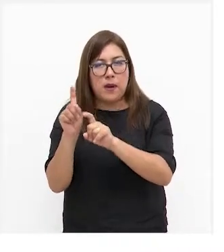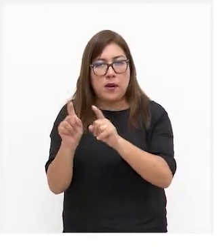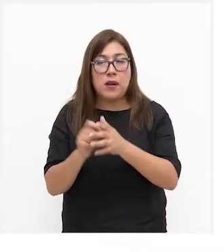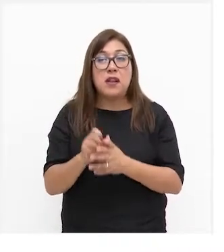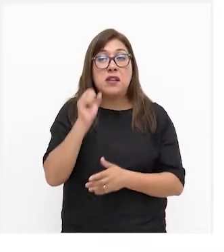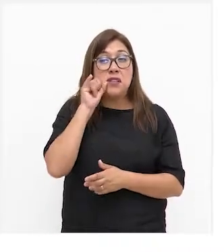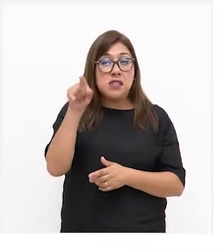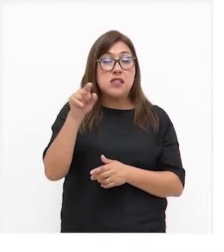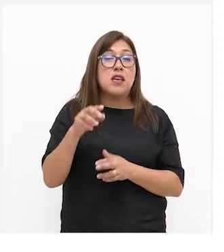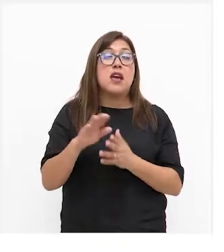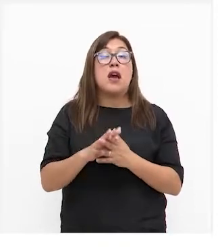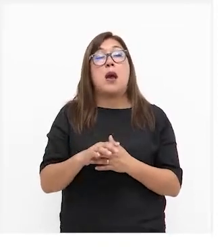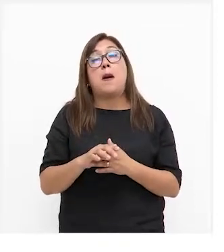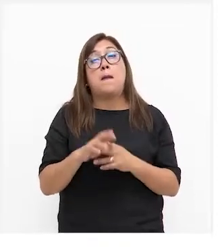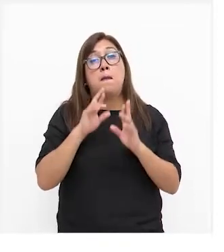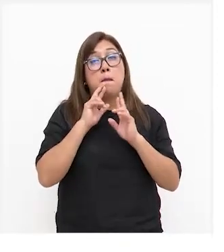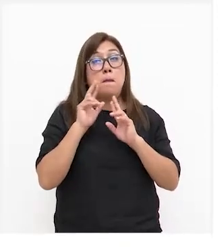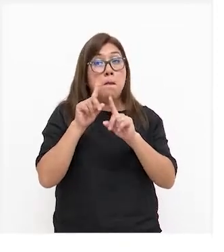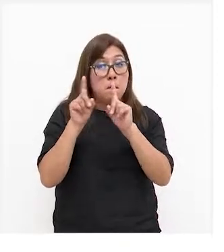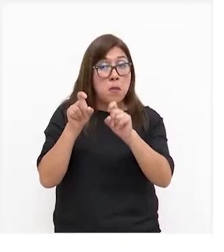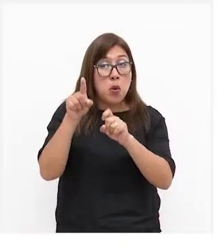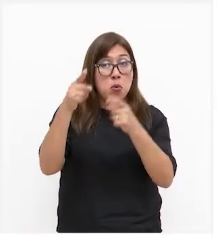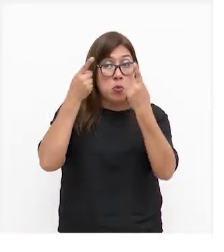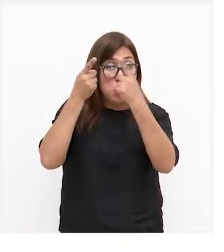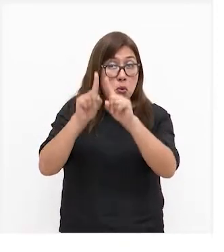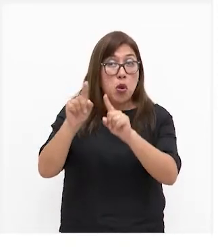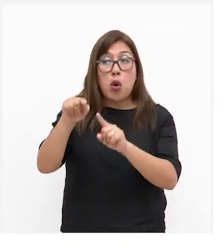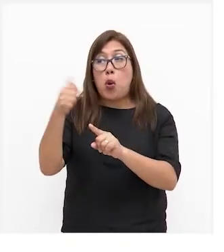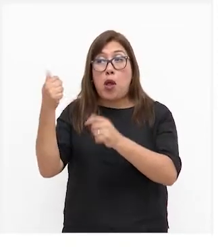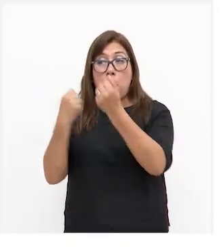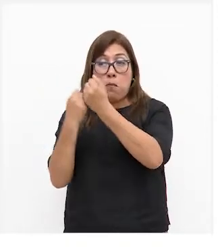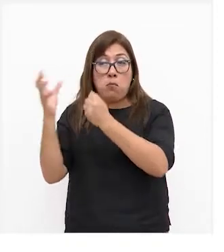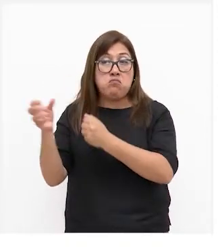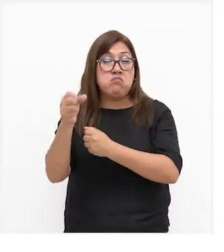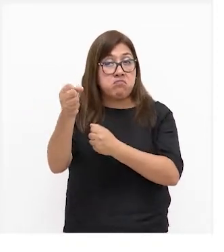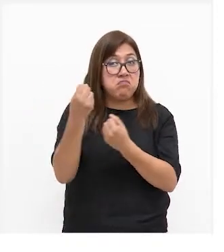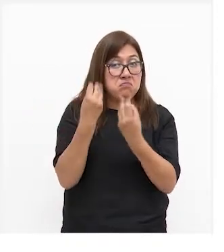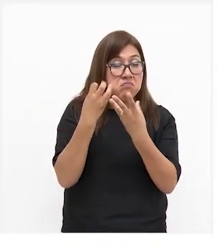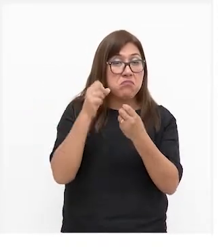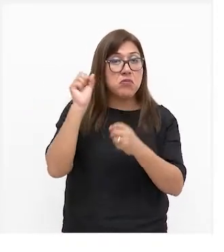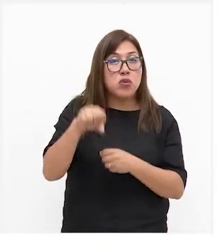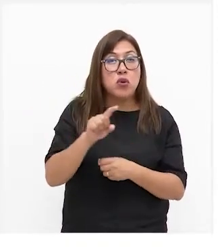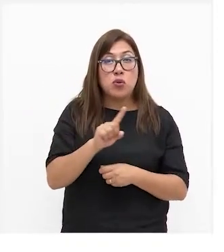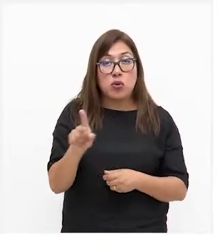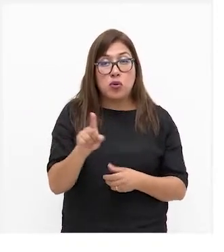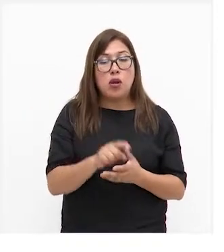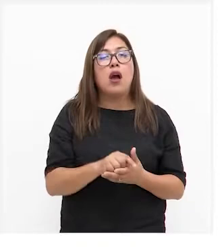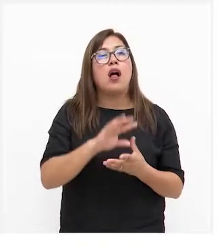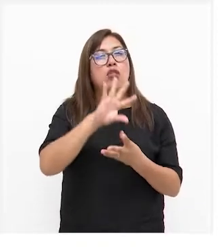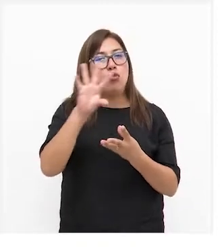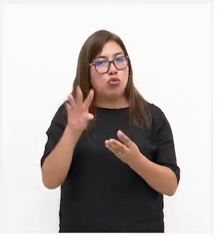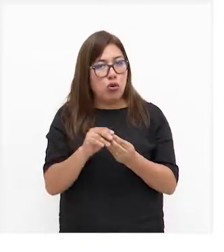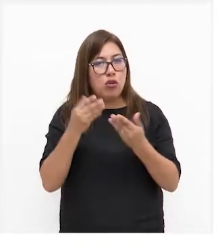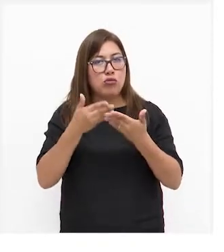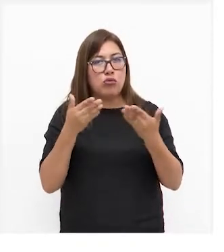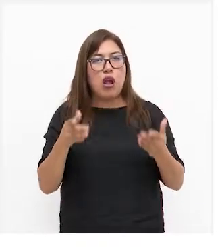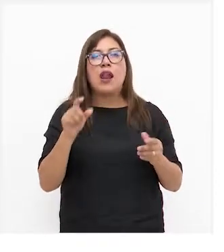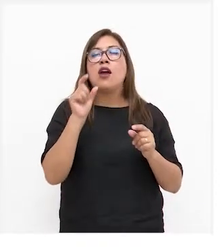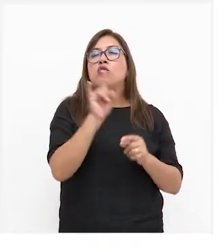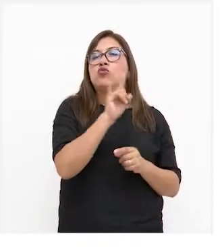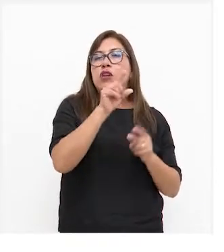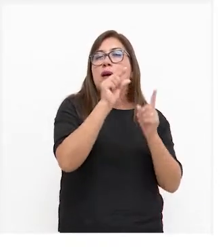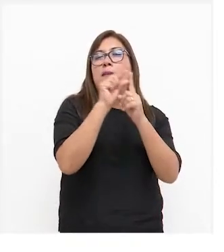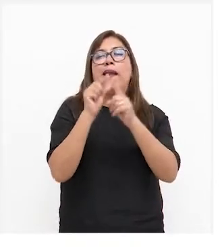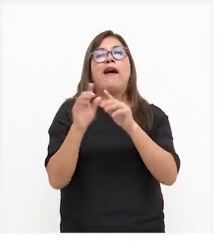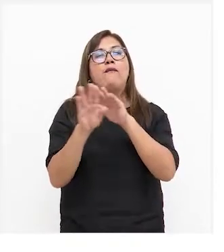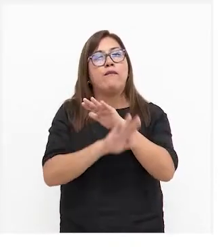realizar y si está de acuerdo con que otra persona la represente en estos actos. Todo esto, por supuesto, mediante un lenguaje